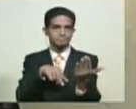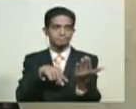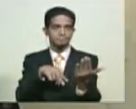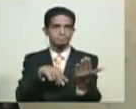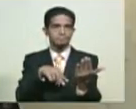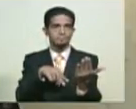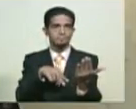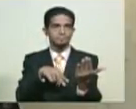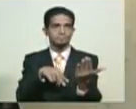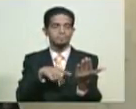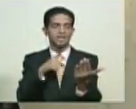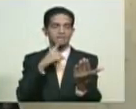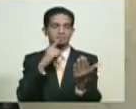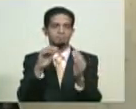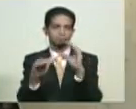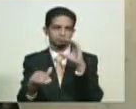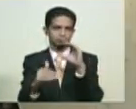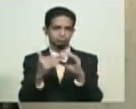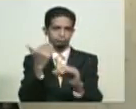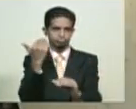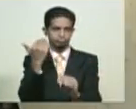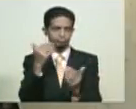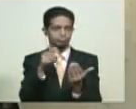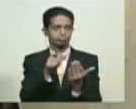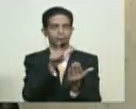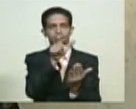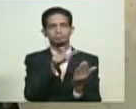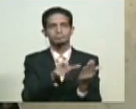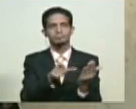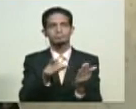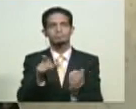¿no? Esta comunicación dirigida al general Castro Soteldo,